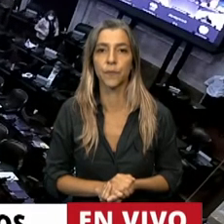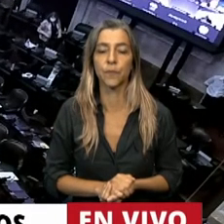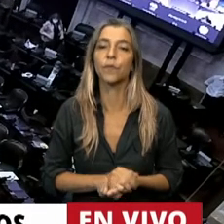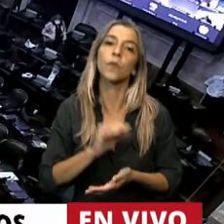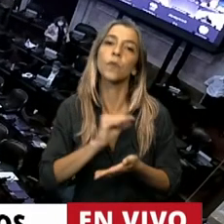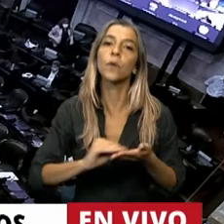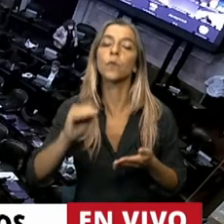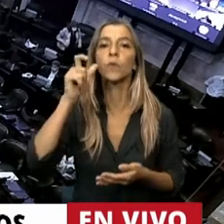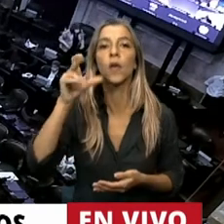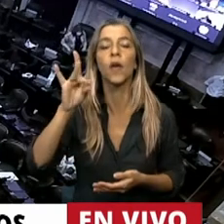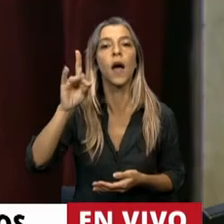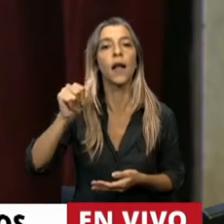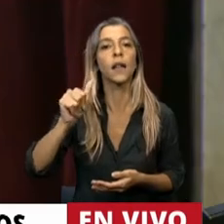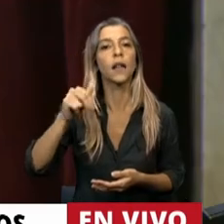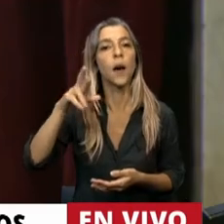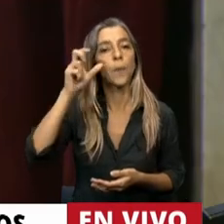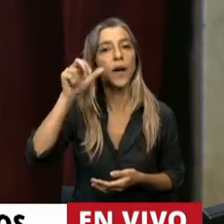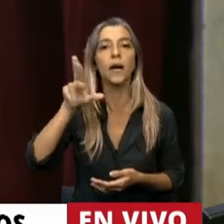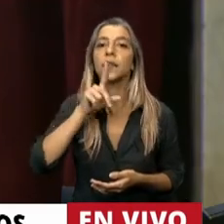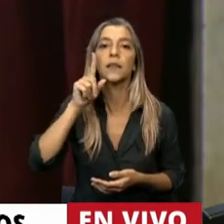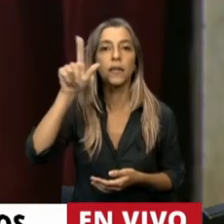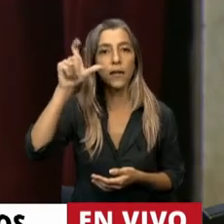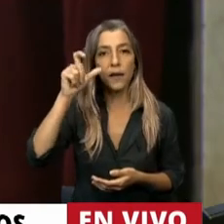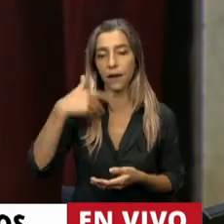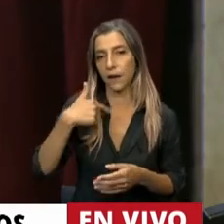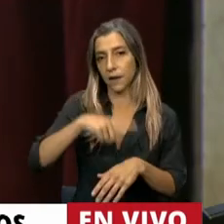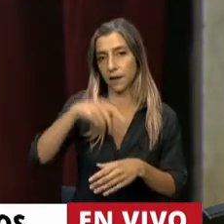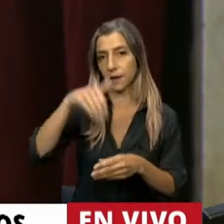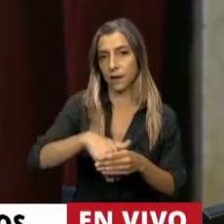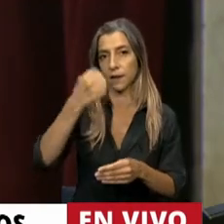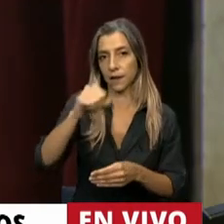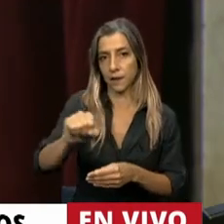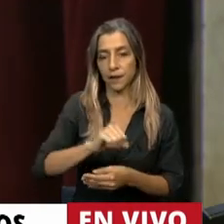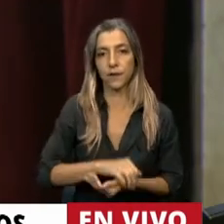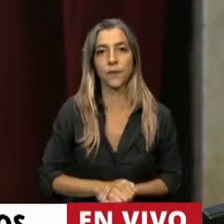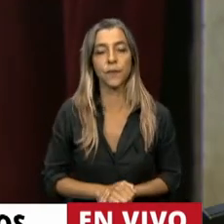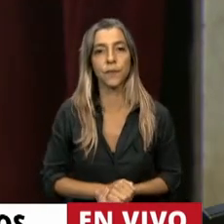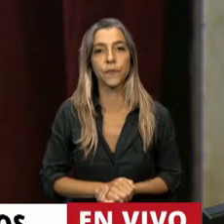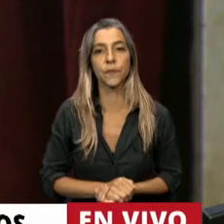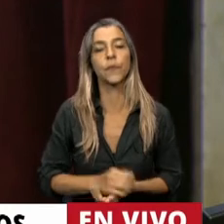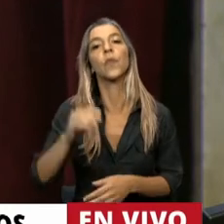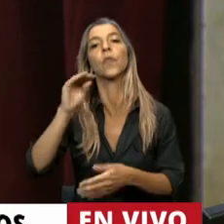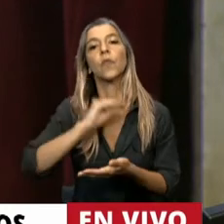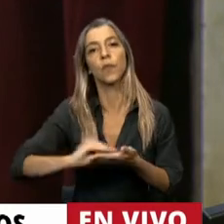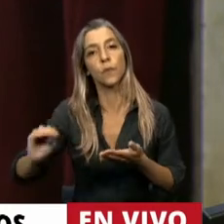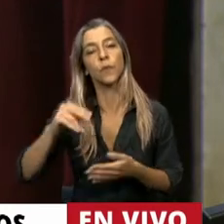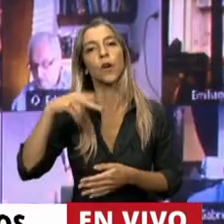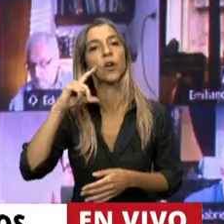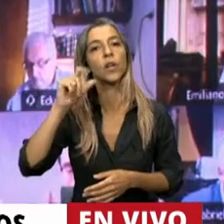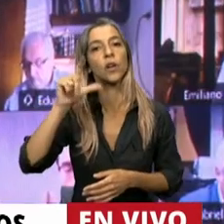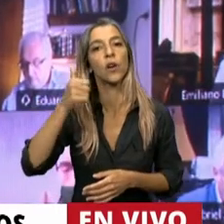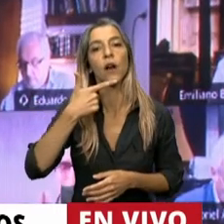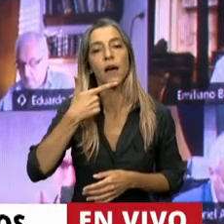diputada elda pértile ausente a la hora de votar diputado nicolás